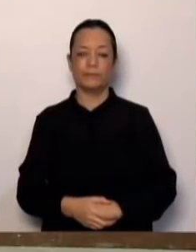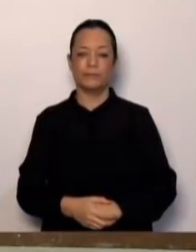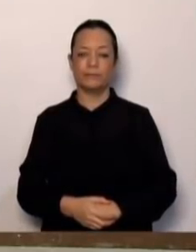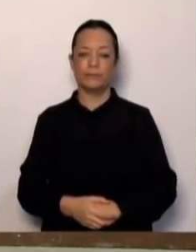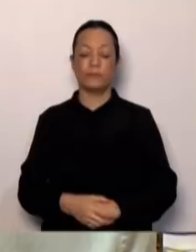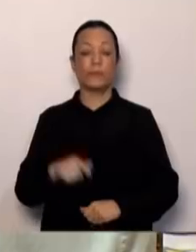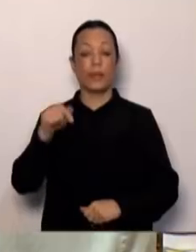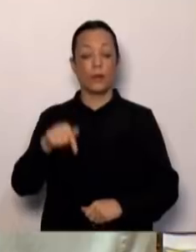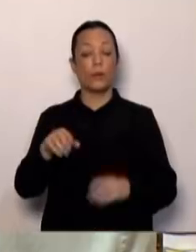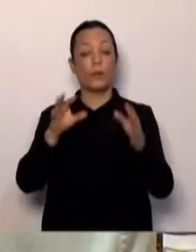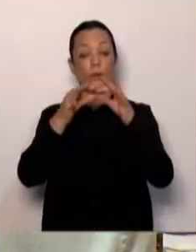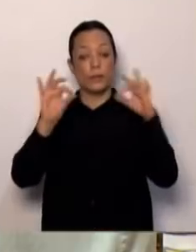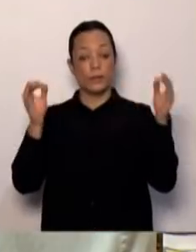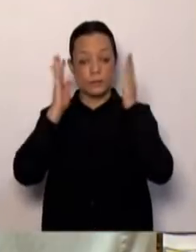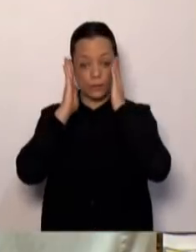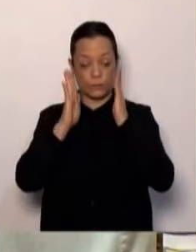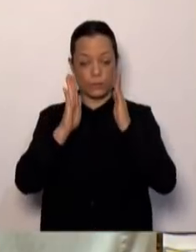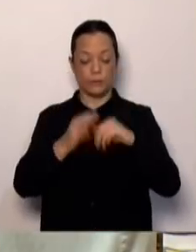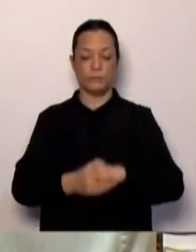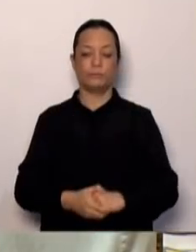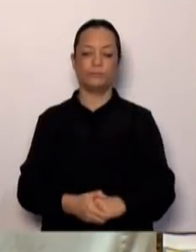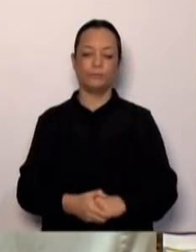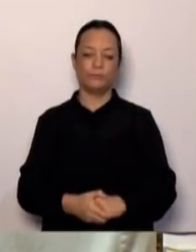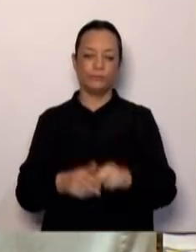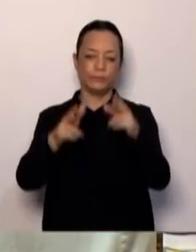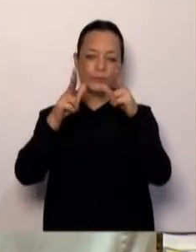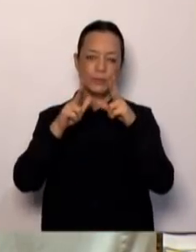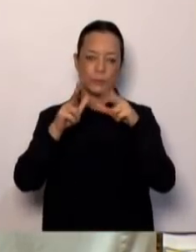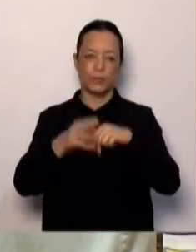Presentemos ahora al Señor nuestra oración comunitaria.